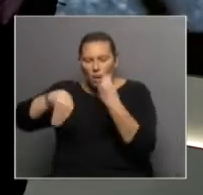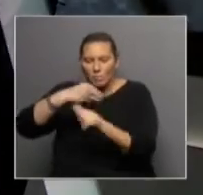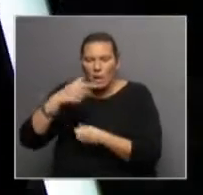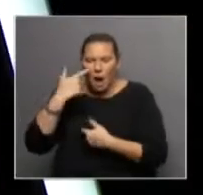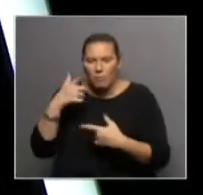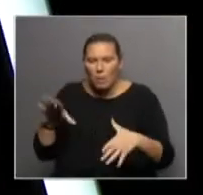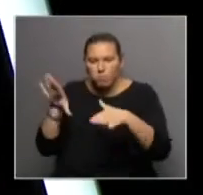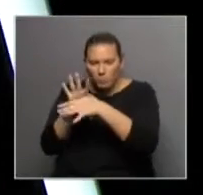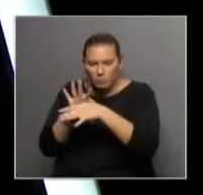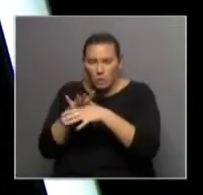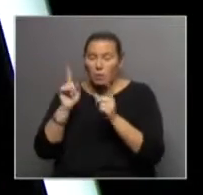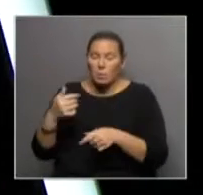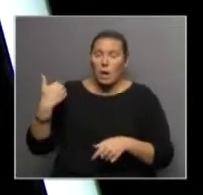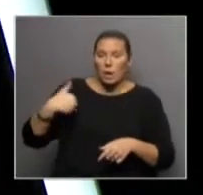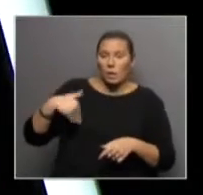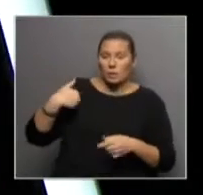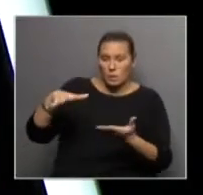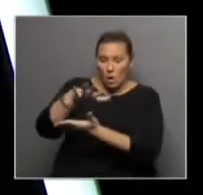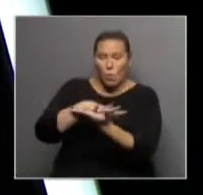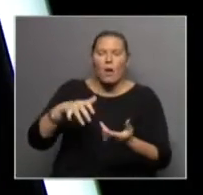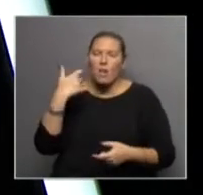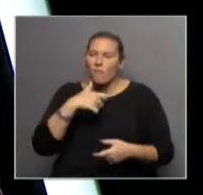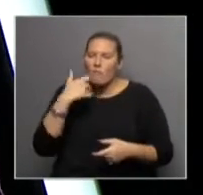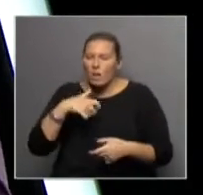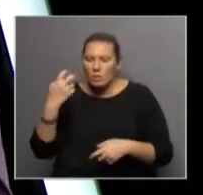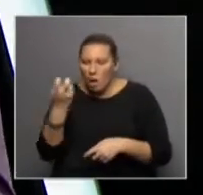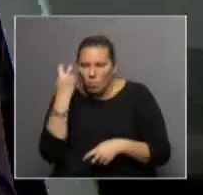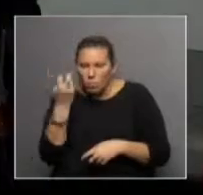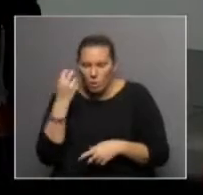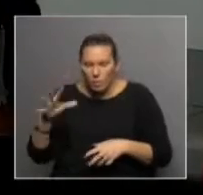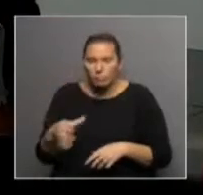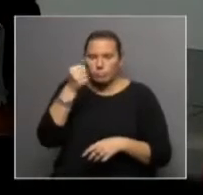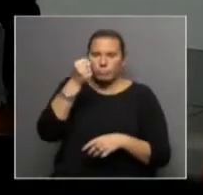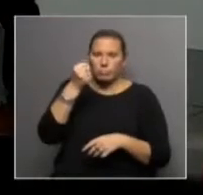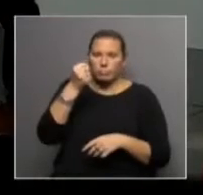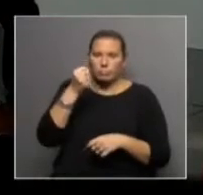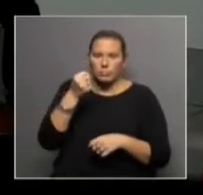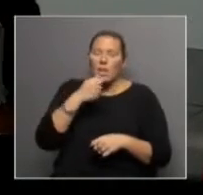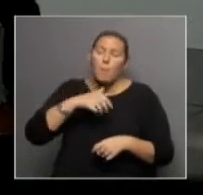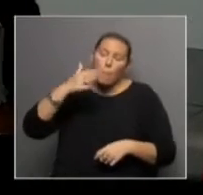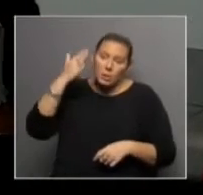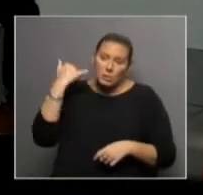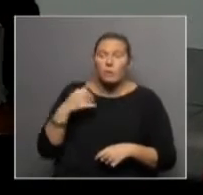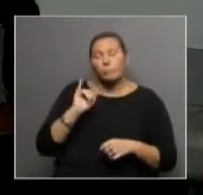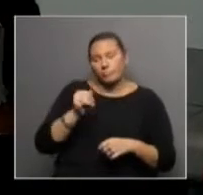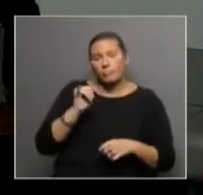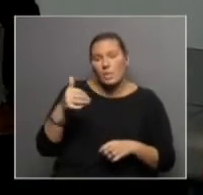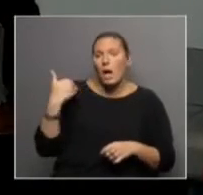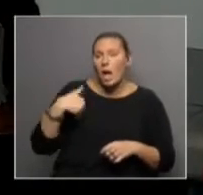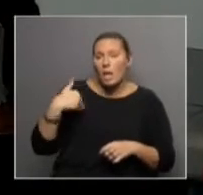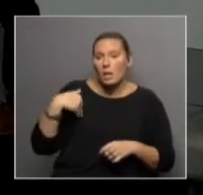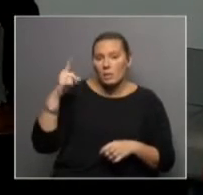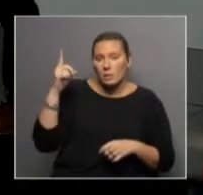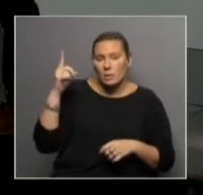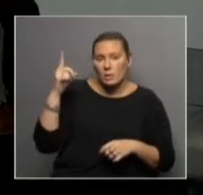en Argentina, a pesar de todo su trabajo, lugares por explorar para seguir recuperando pasado. Así es, en Argentina,